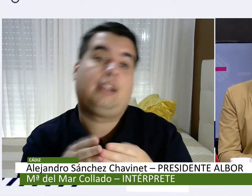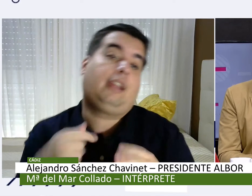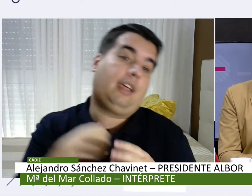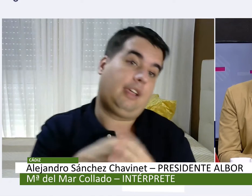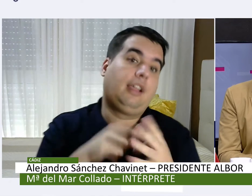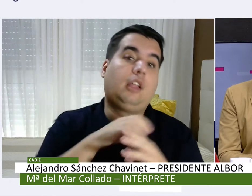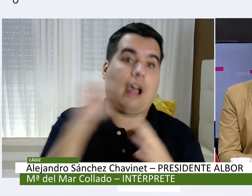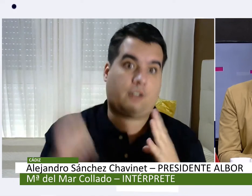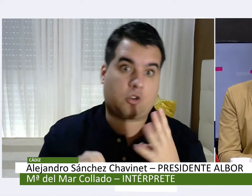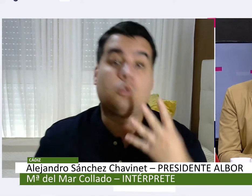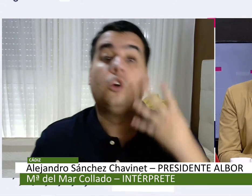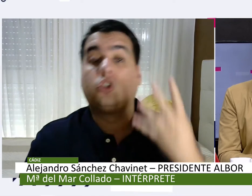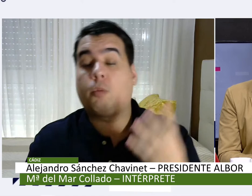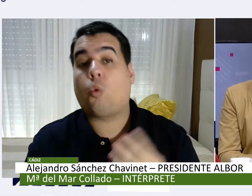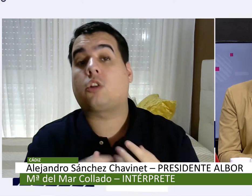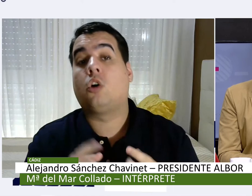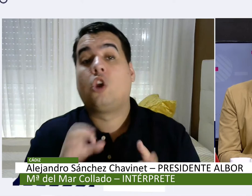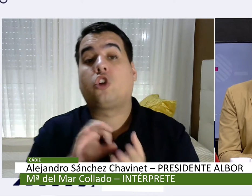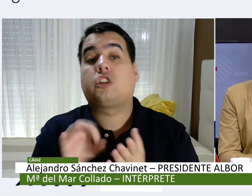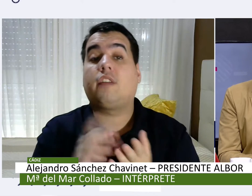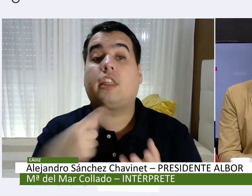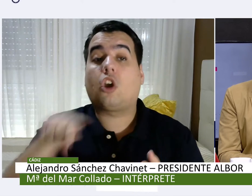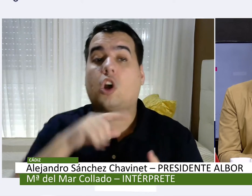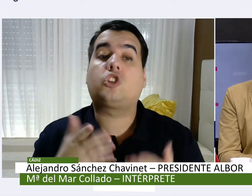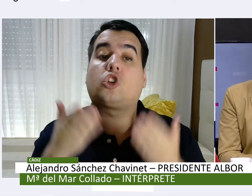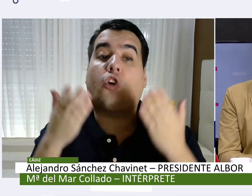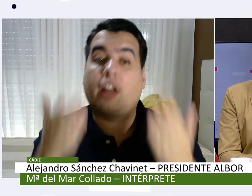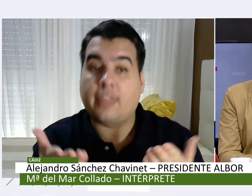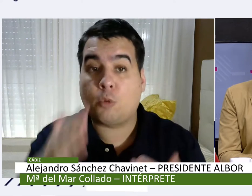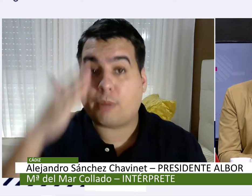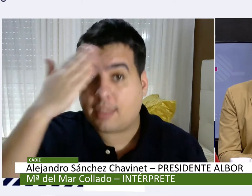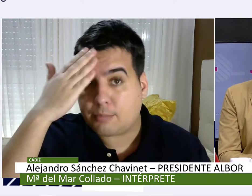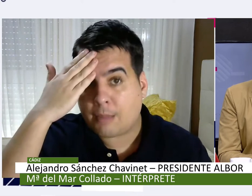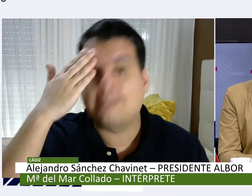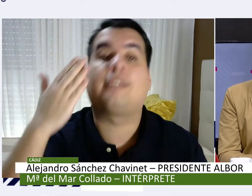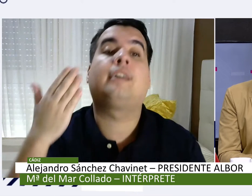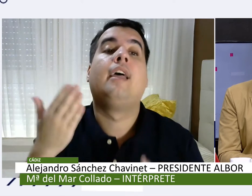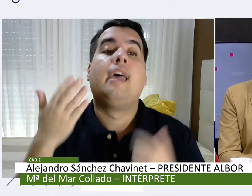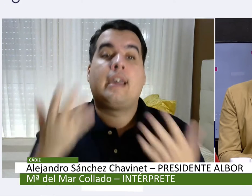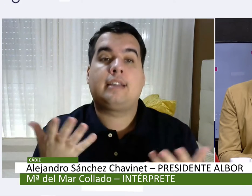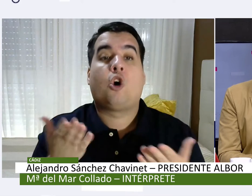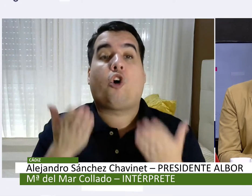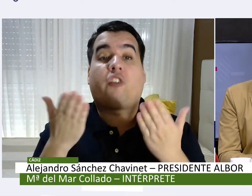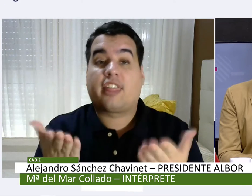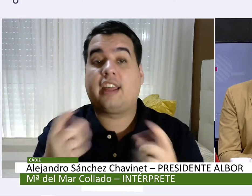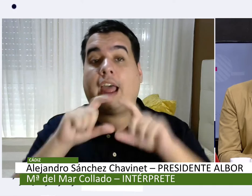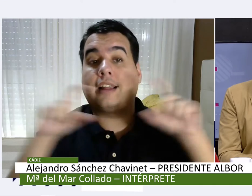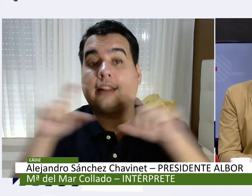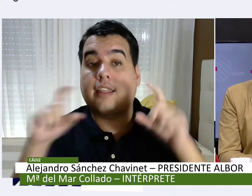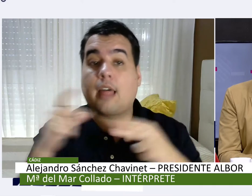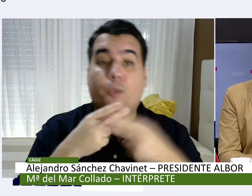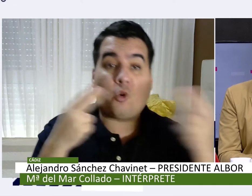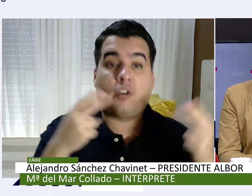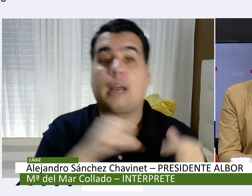María. Y a ver, ¿cómo va todo? Pues inicio con nosotros, hacemos principalmente ofrecer